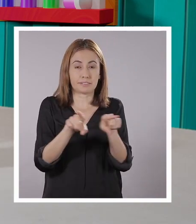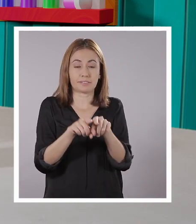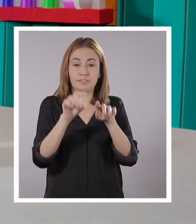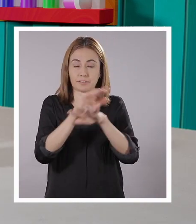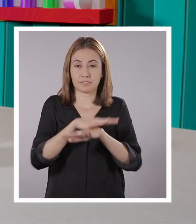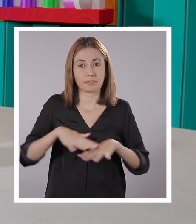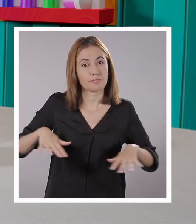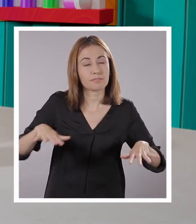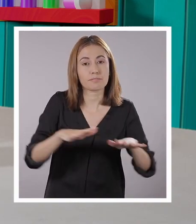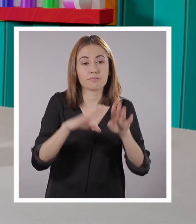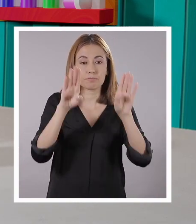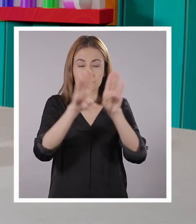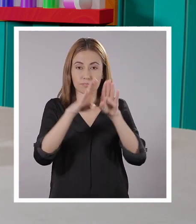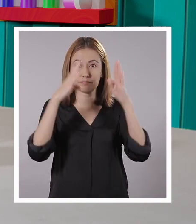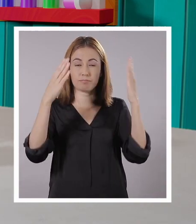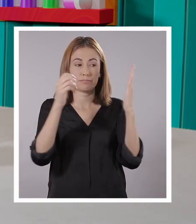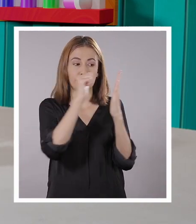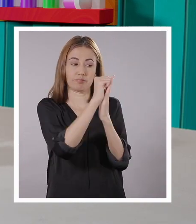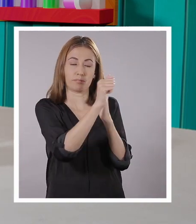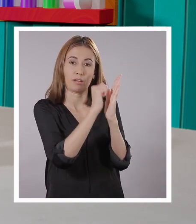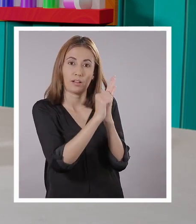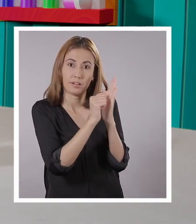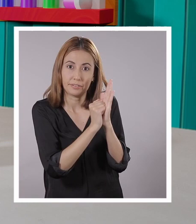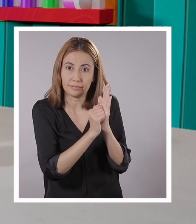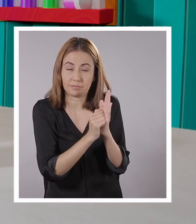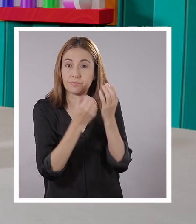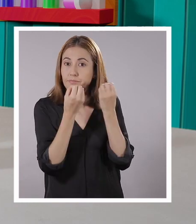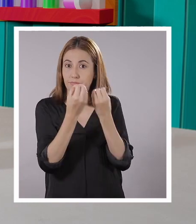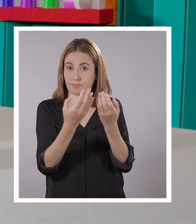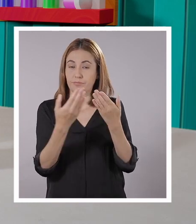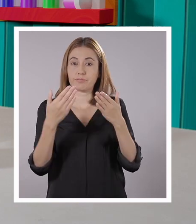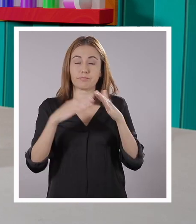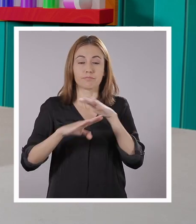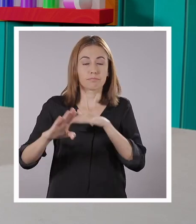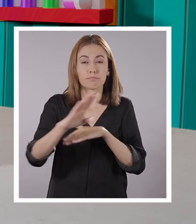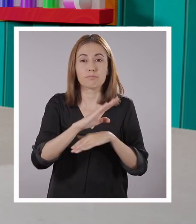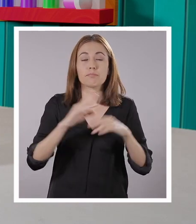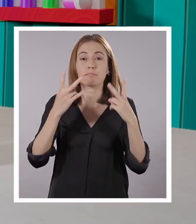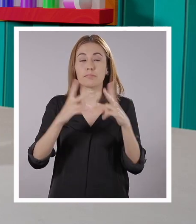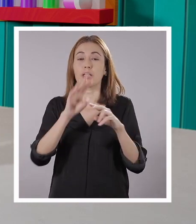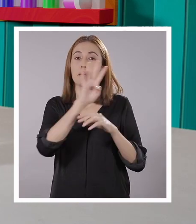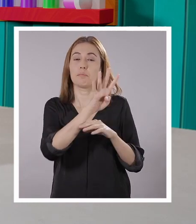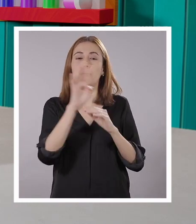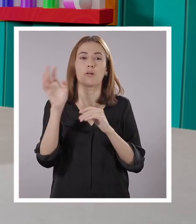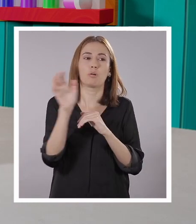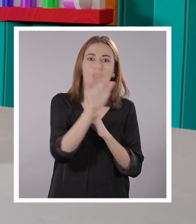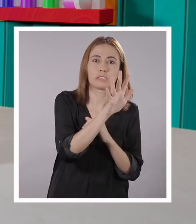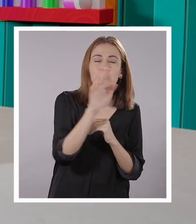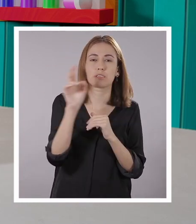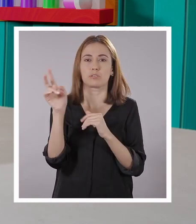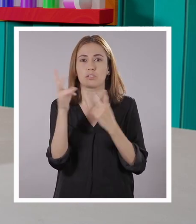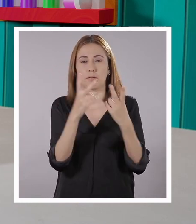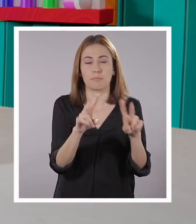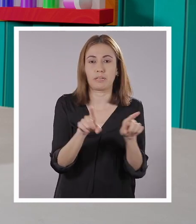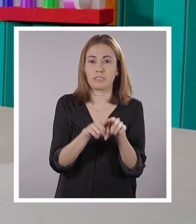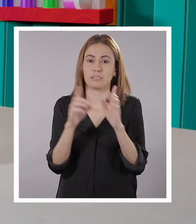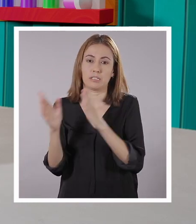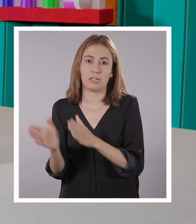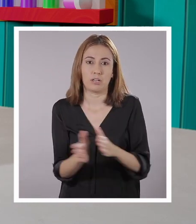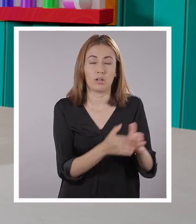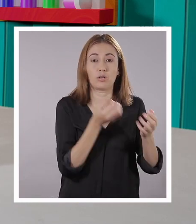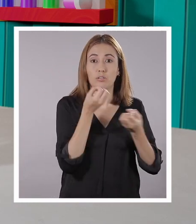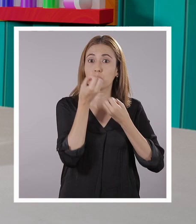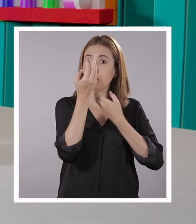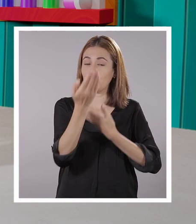buen trabajo. Lo mismo van a hacer ustedes en su cuaderno. Van a escoger un patrón. No solo de 3, pueden hacerlo de 4, de 5